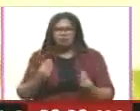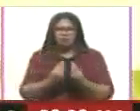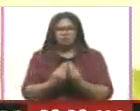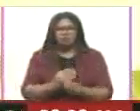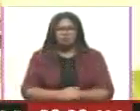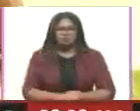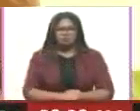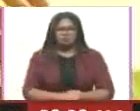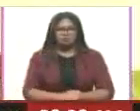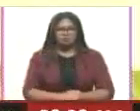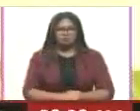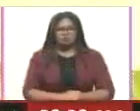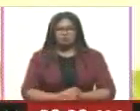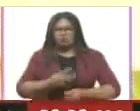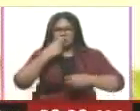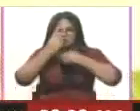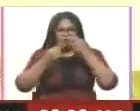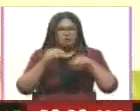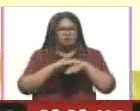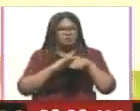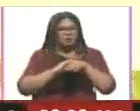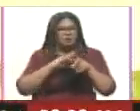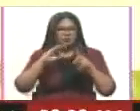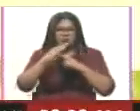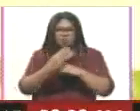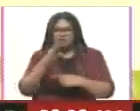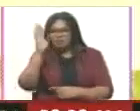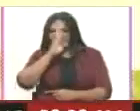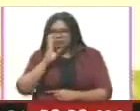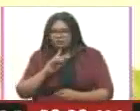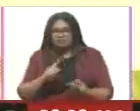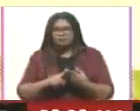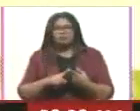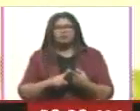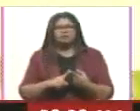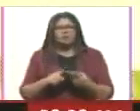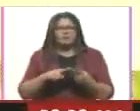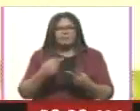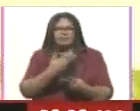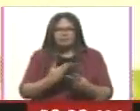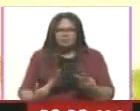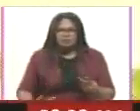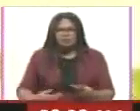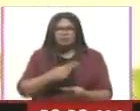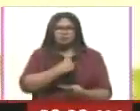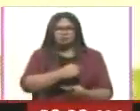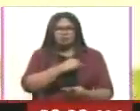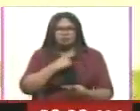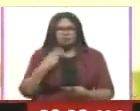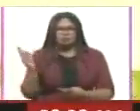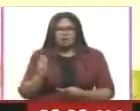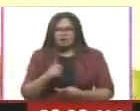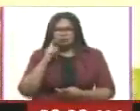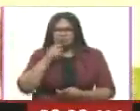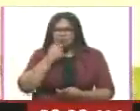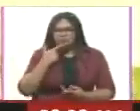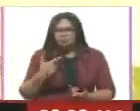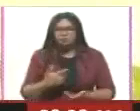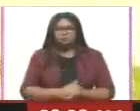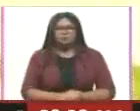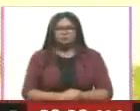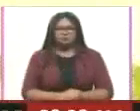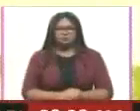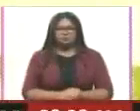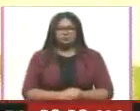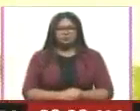mundo. Nos visitó la ministra de Cultura de Brasil, nos visitó el presidente de Suiza, que es el pabellón vecino que tenemos y con quien se